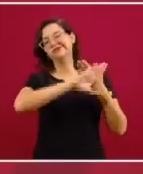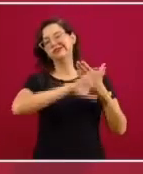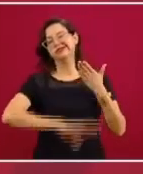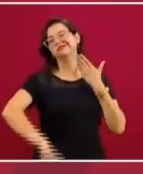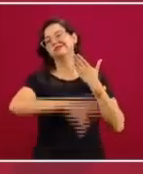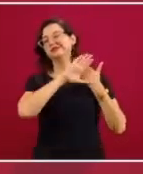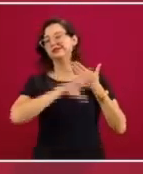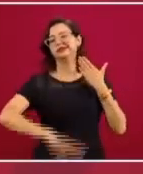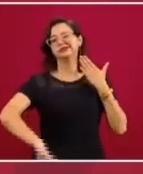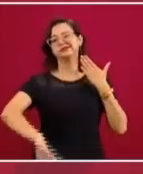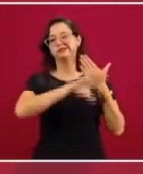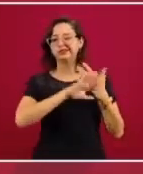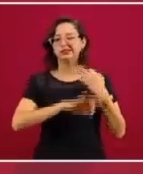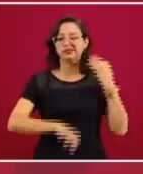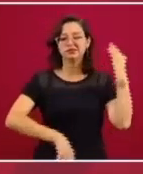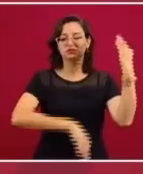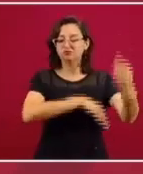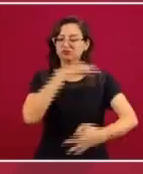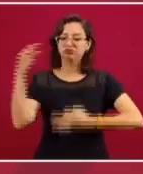campaña